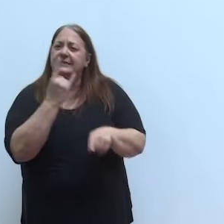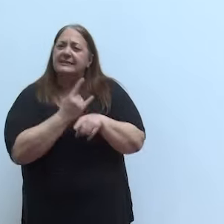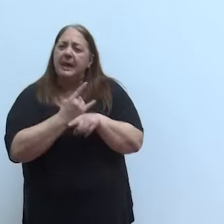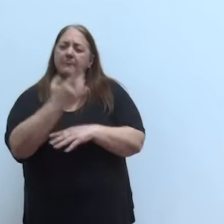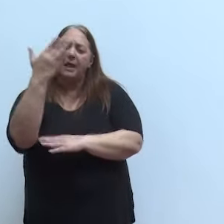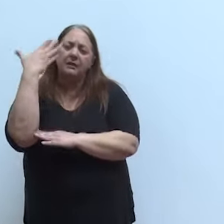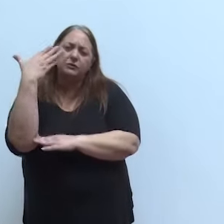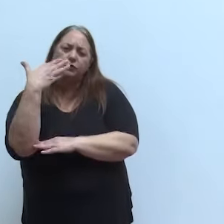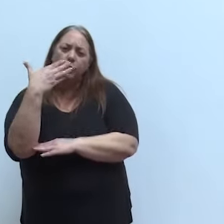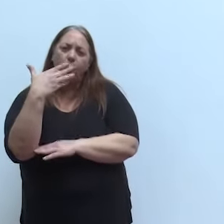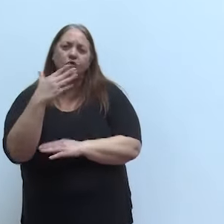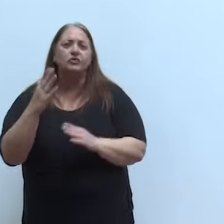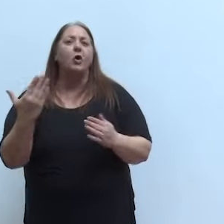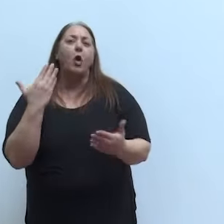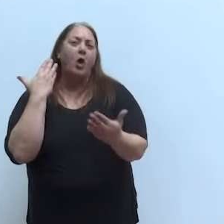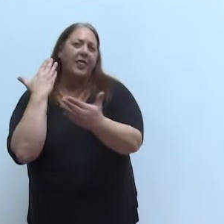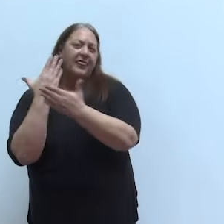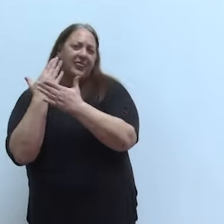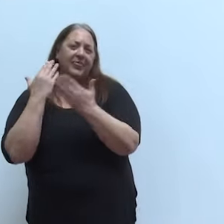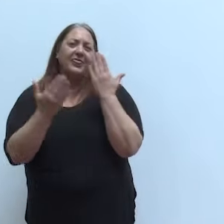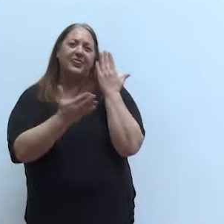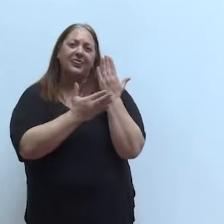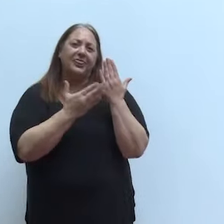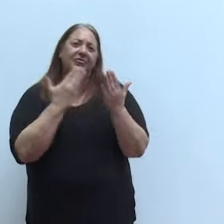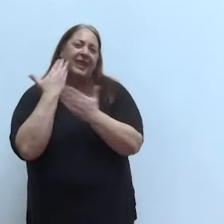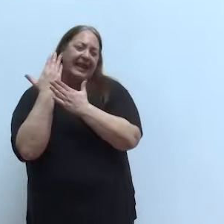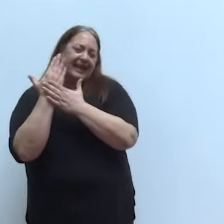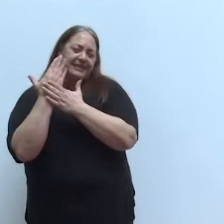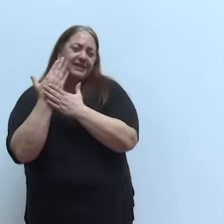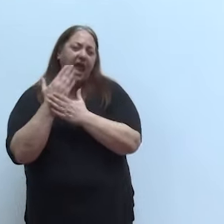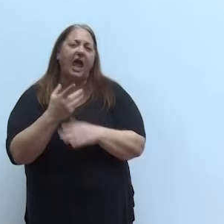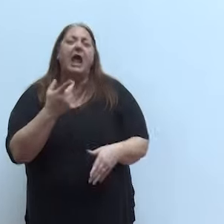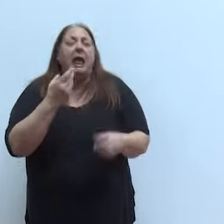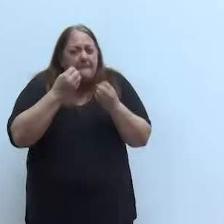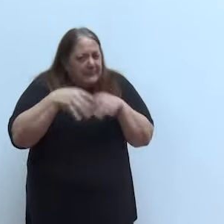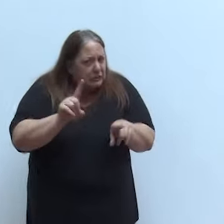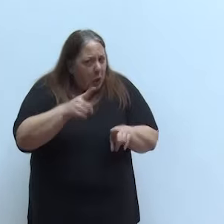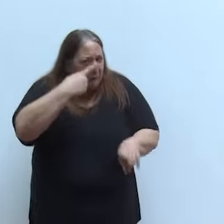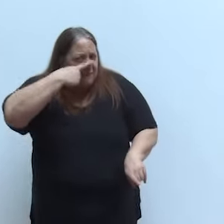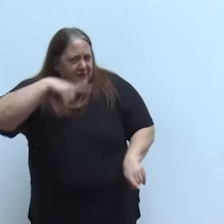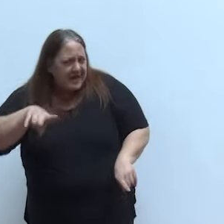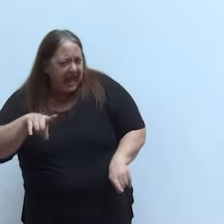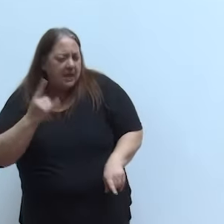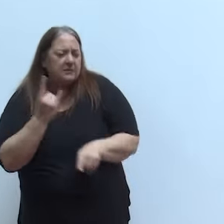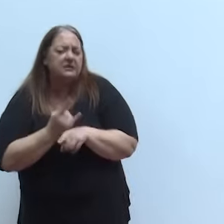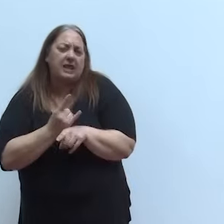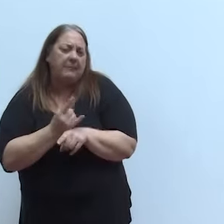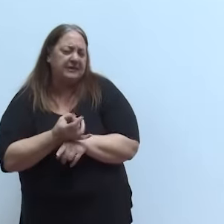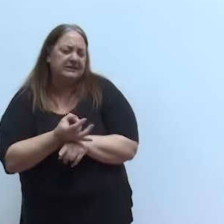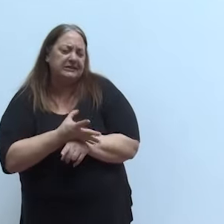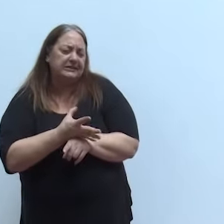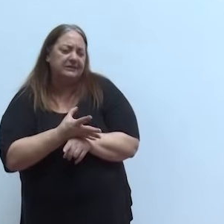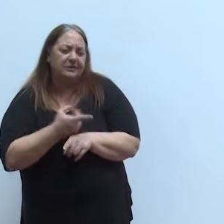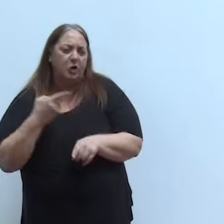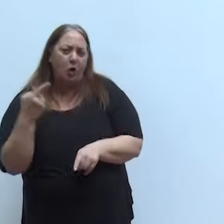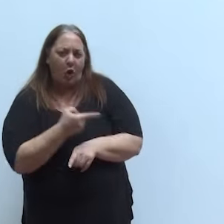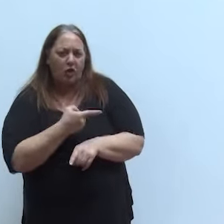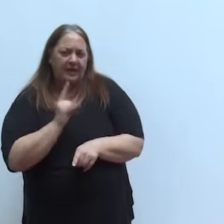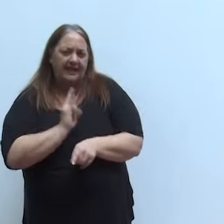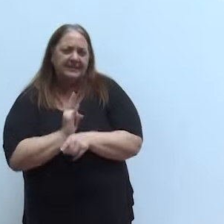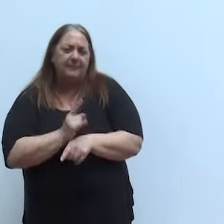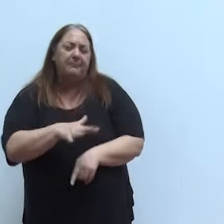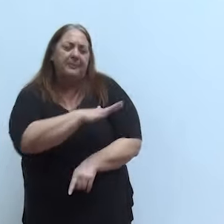de derecha no en el comienzo pero sí en el final un discurso claramente xenófobo con picheto sí un discurso